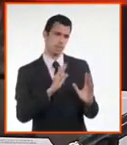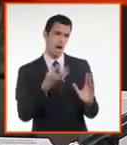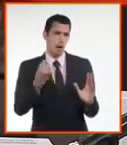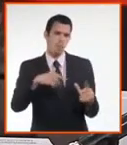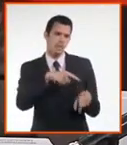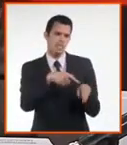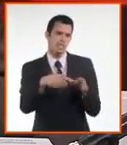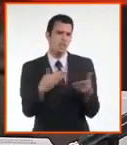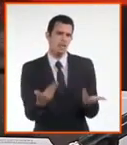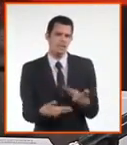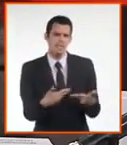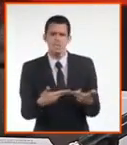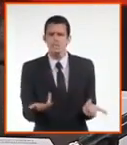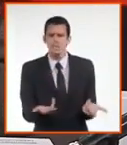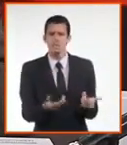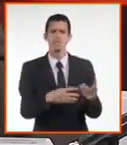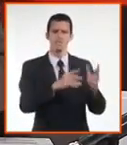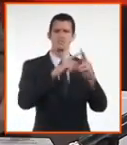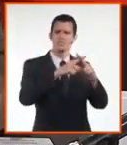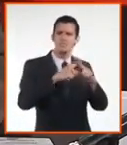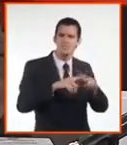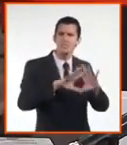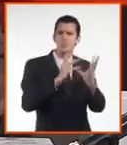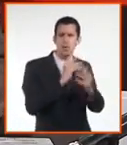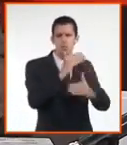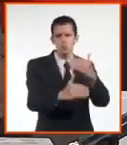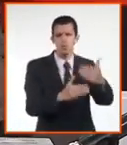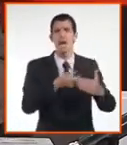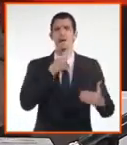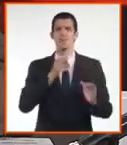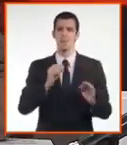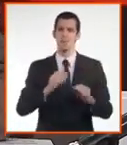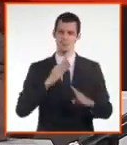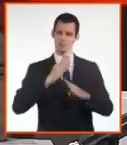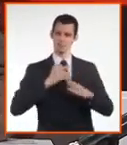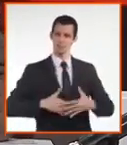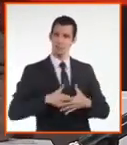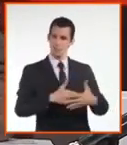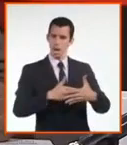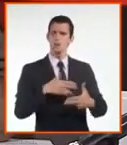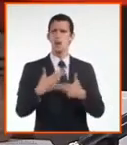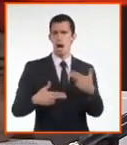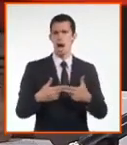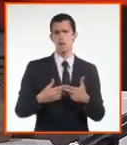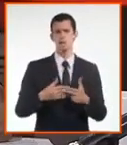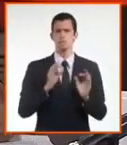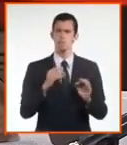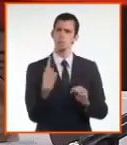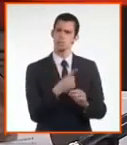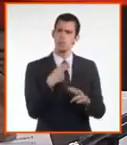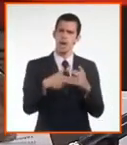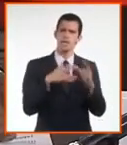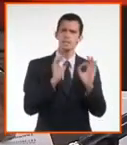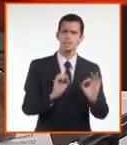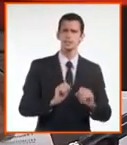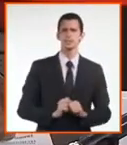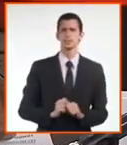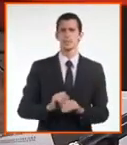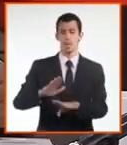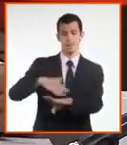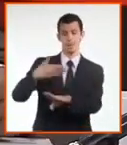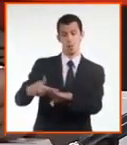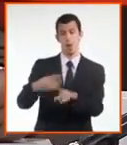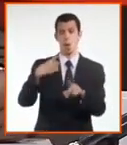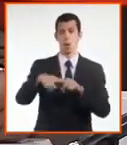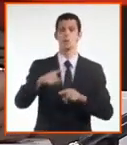que va el primero que se debe fabricar y después verán los del resto de los productos como el tenor y el exterior que bueno hace